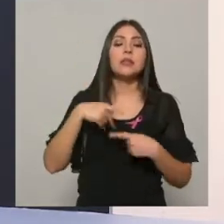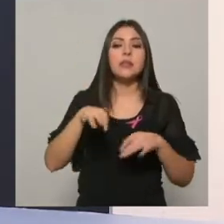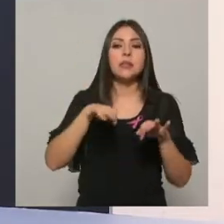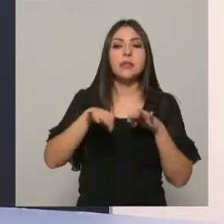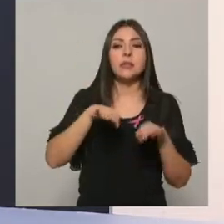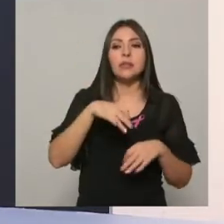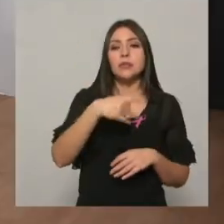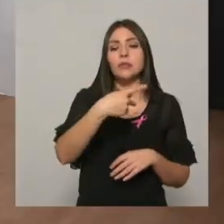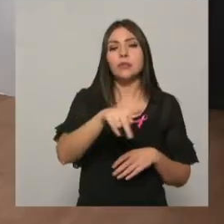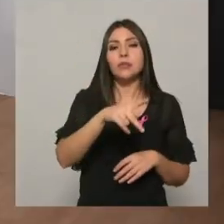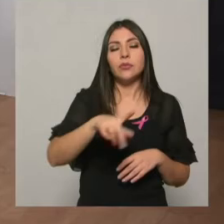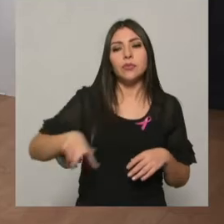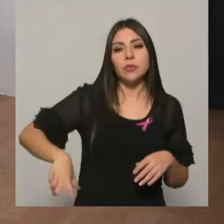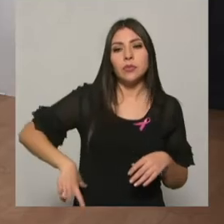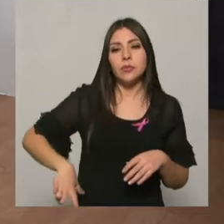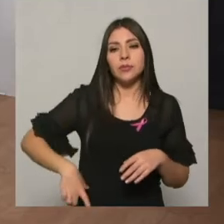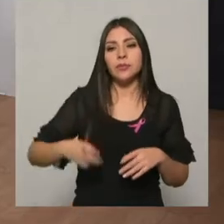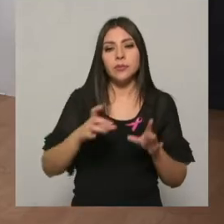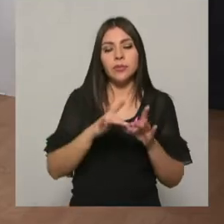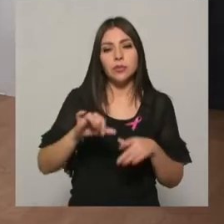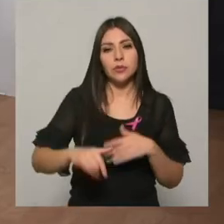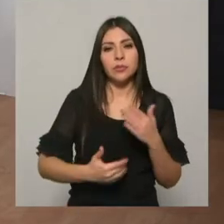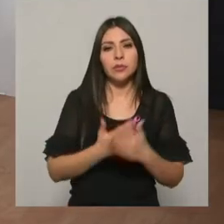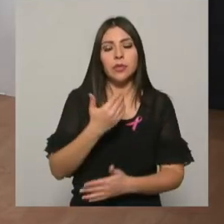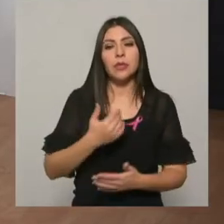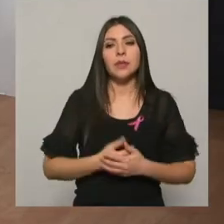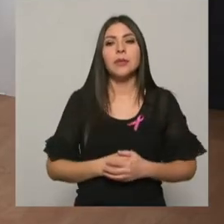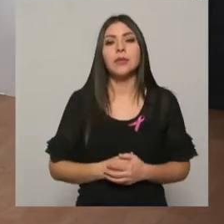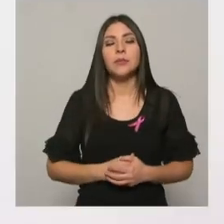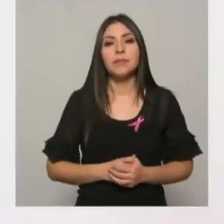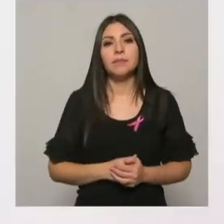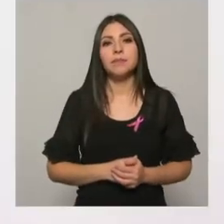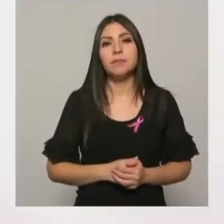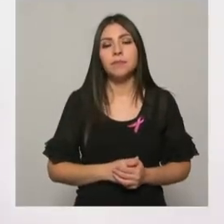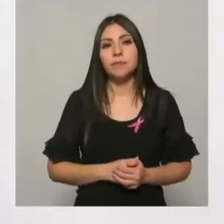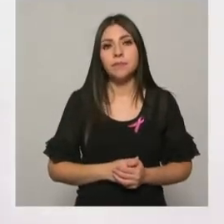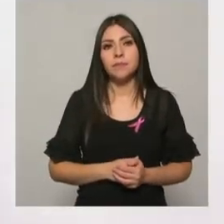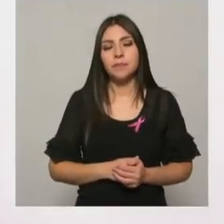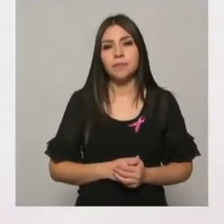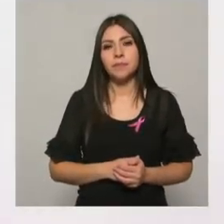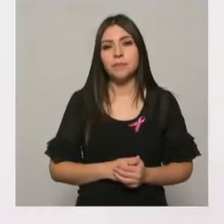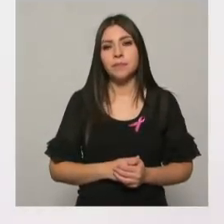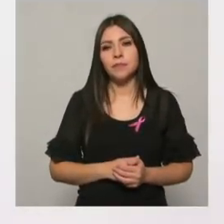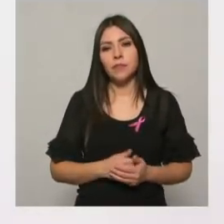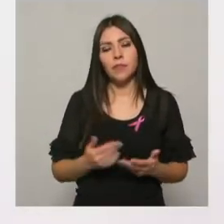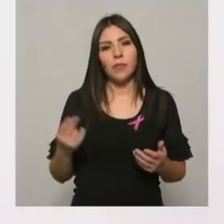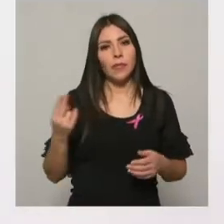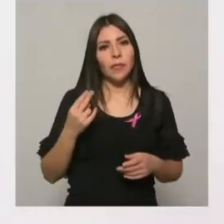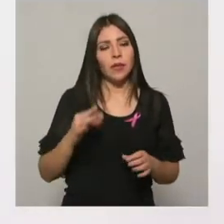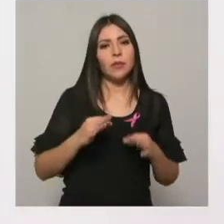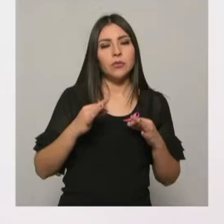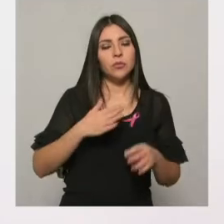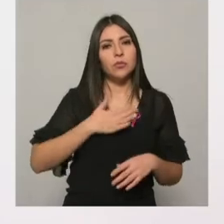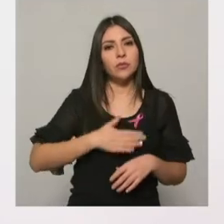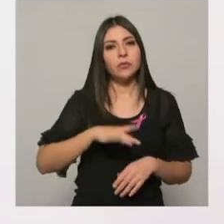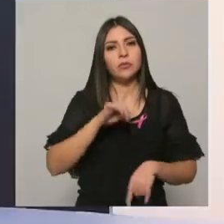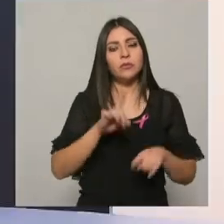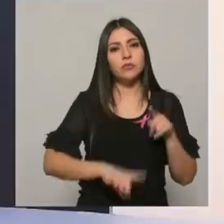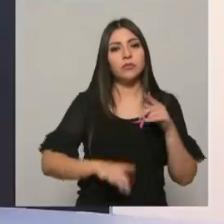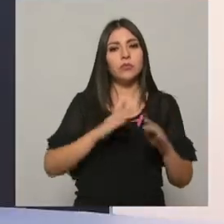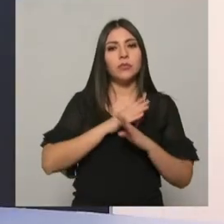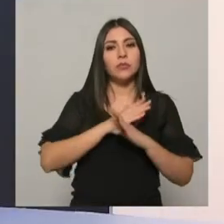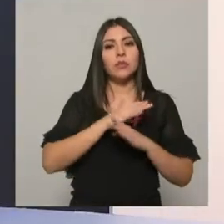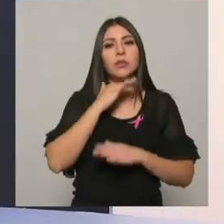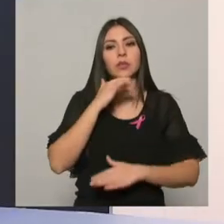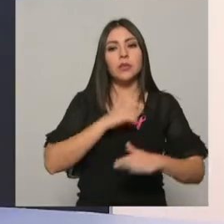Jorge, es parte de lo que tenemos que informar esta mañana. No, pues muy bien, pues se trata de tener justicia y combate a la corrupción. Bueno, la gente pidió